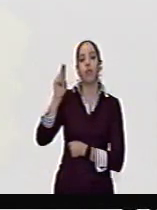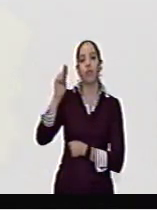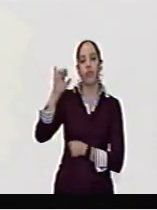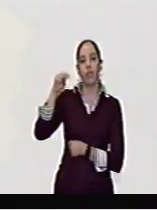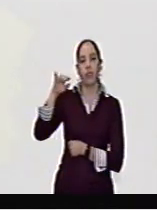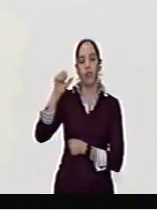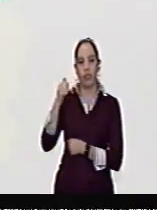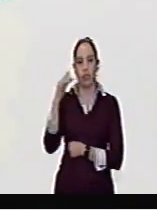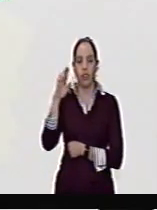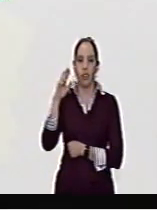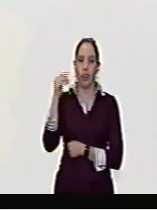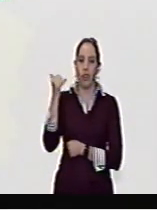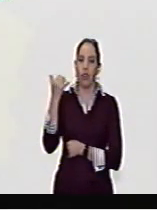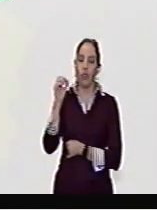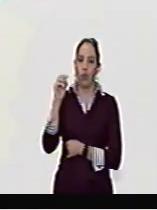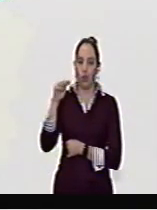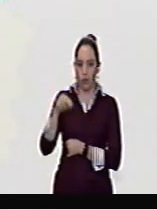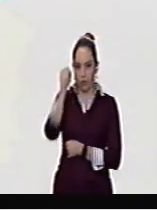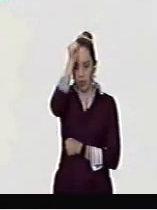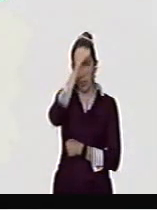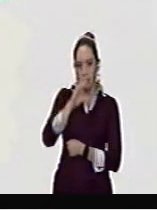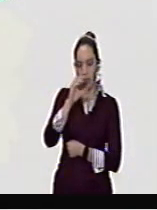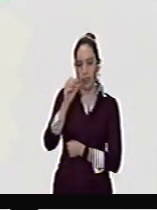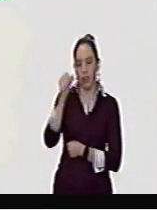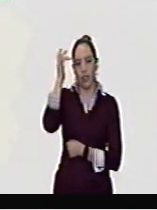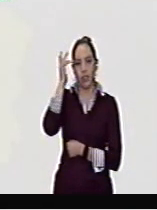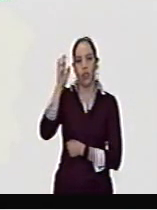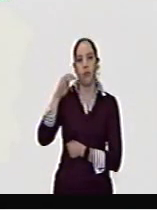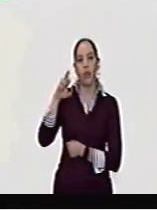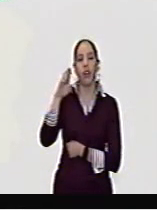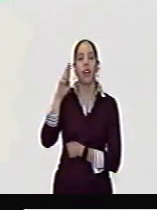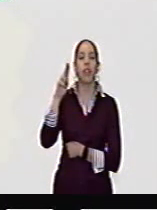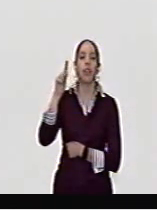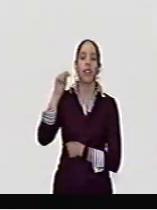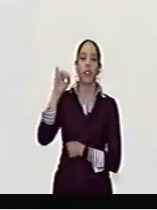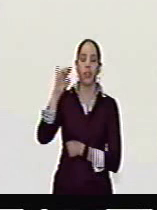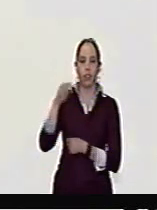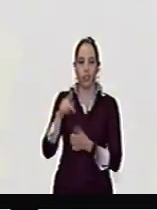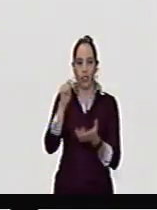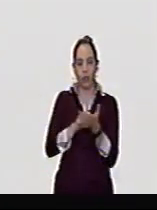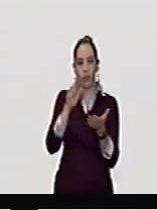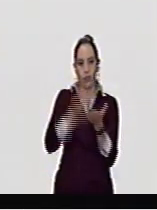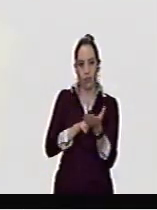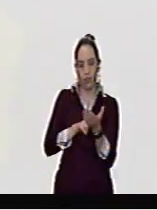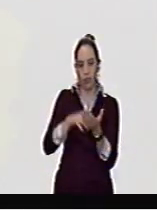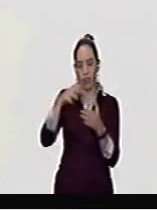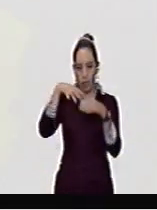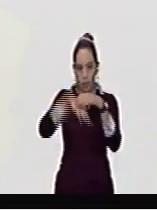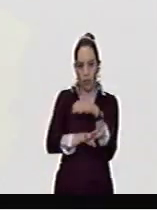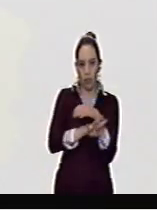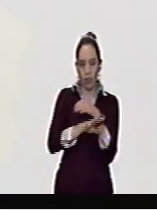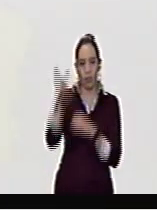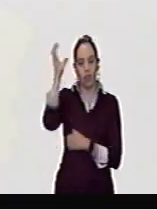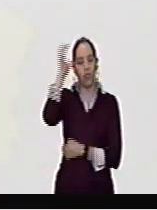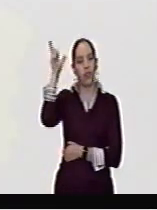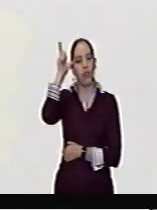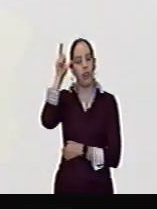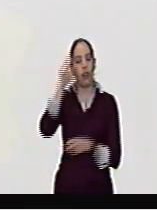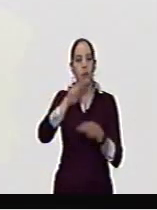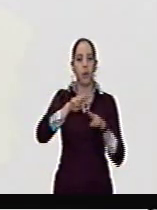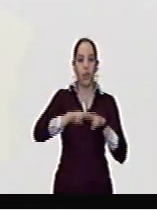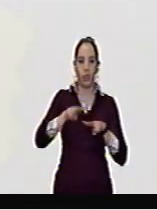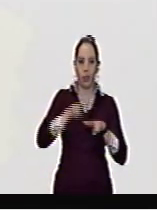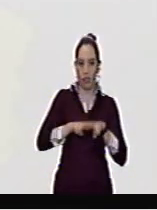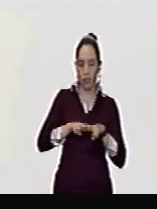Lagunillas, Rayón, San Ciro de Acosta, San Martín Chalchicuautla, Tamazunchale, Real de 14,